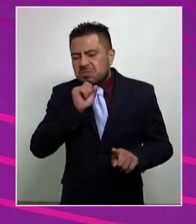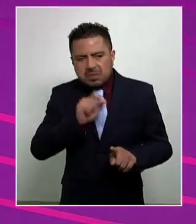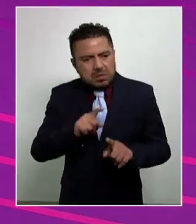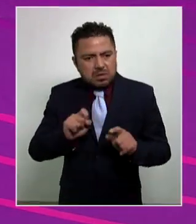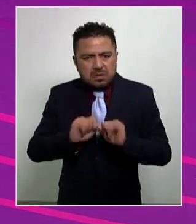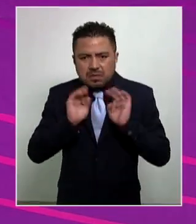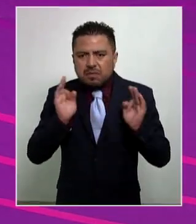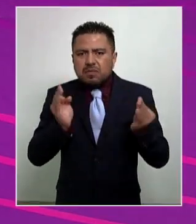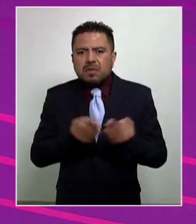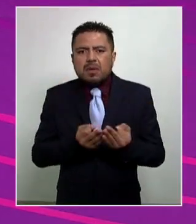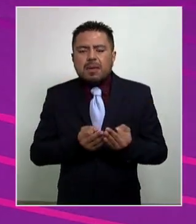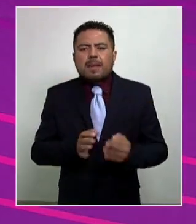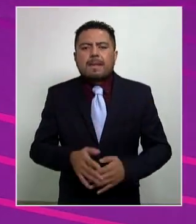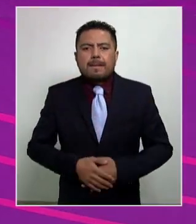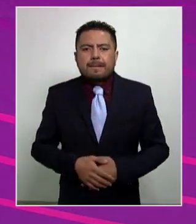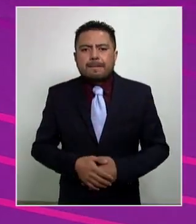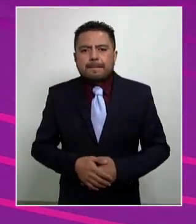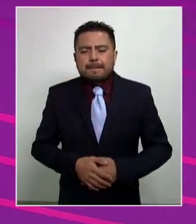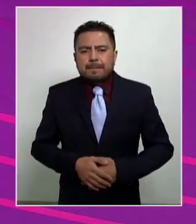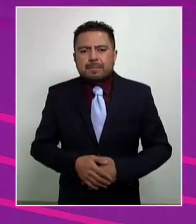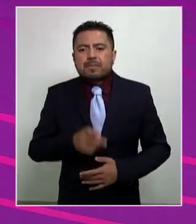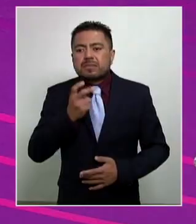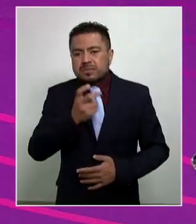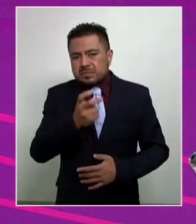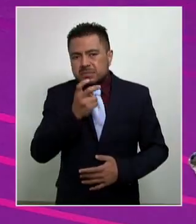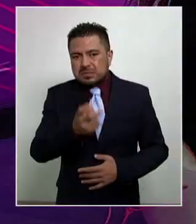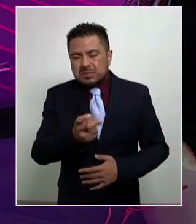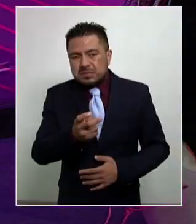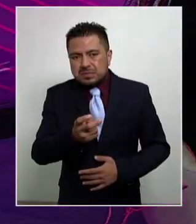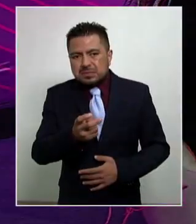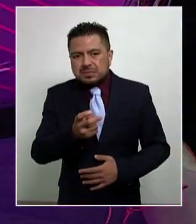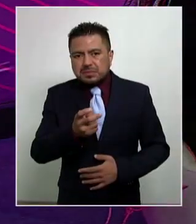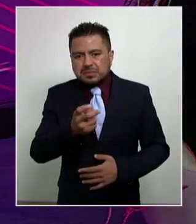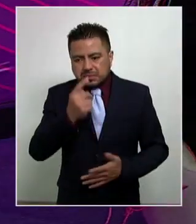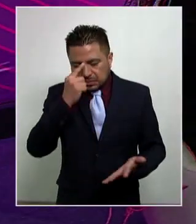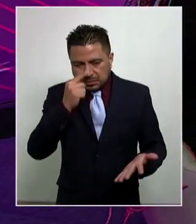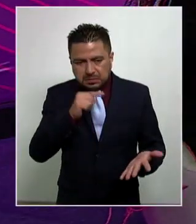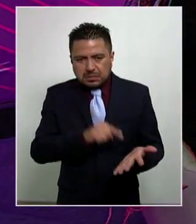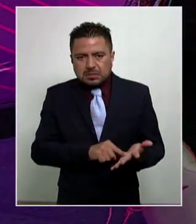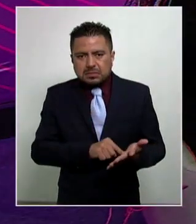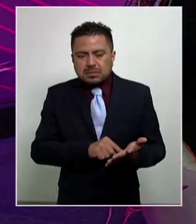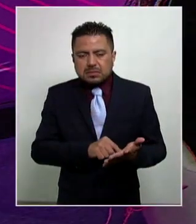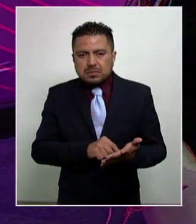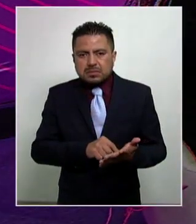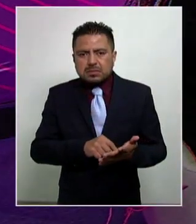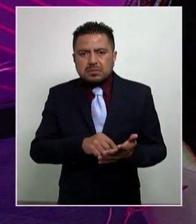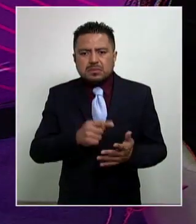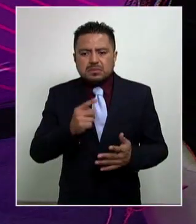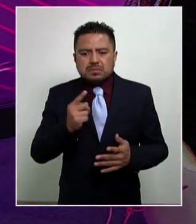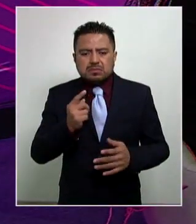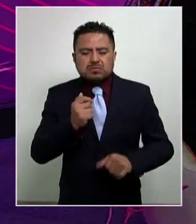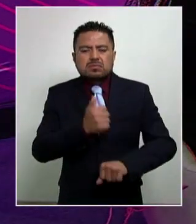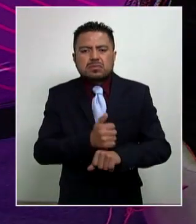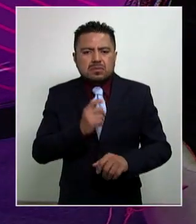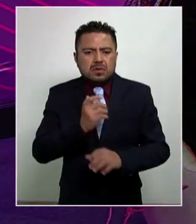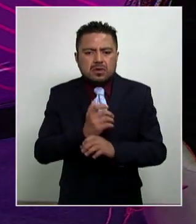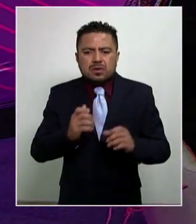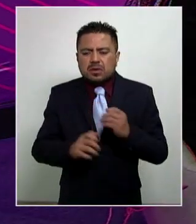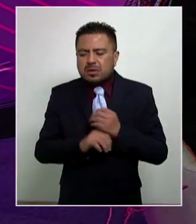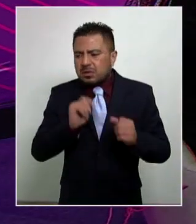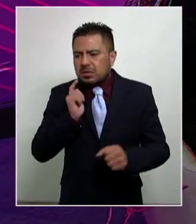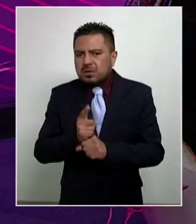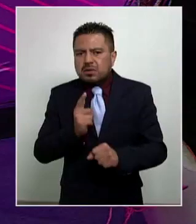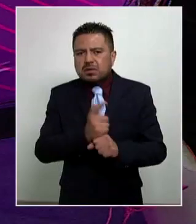manera. Y es eso que creo nos impone ver las cosas de manera